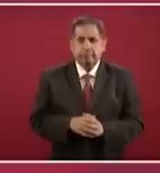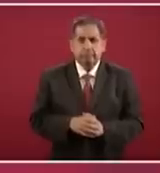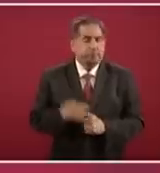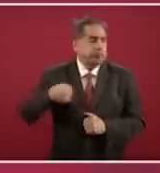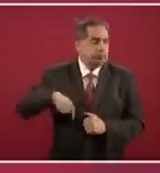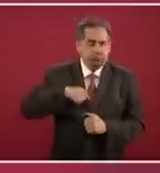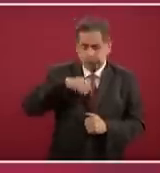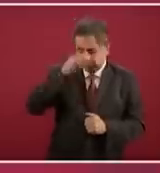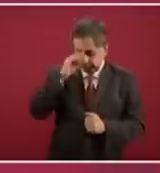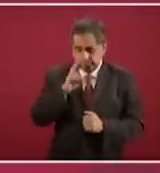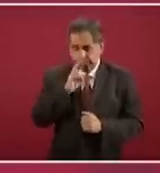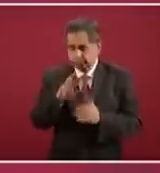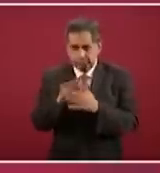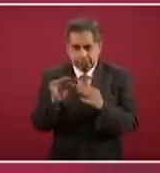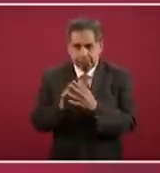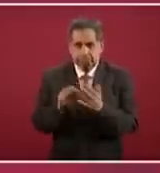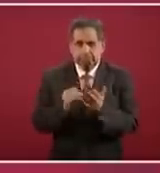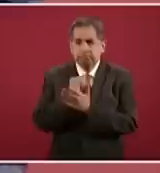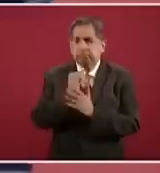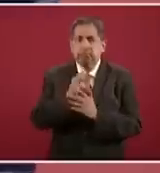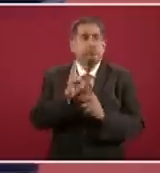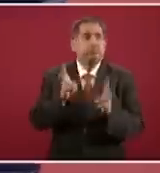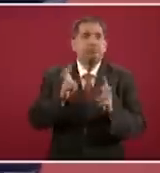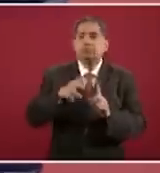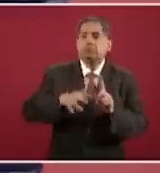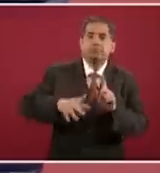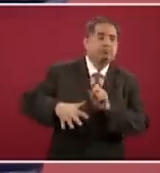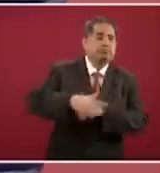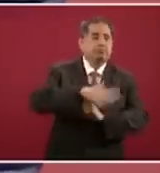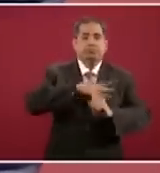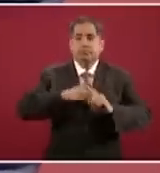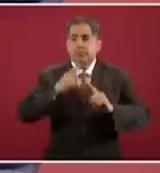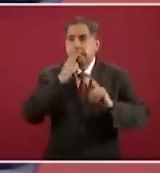resolver asuntos de medio ambiente.